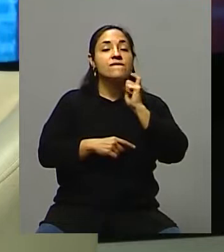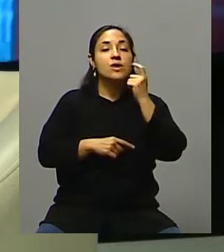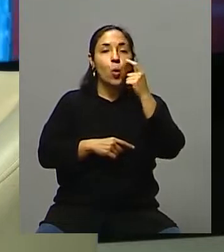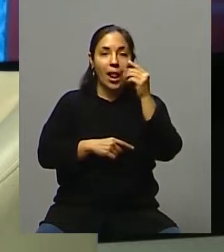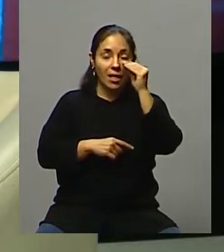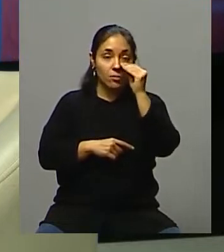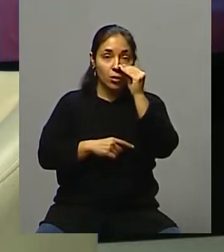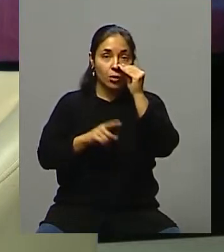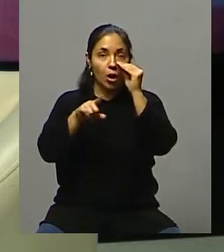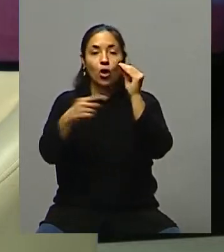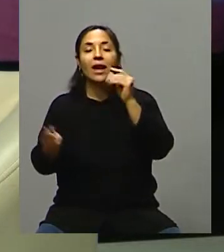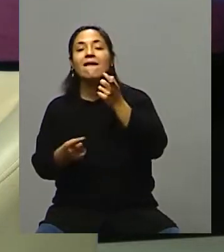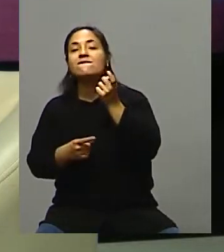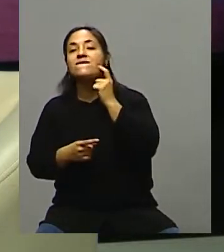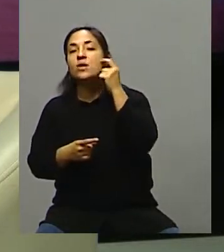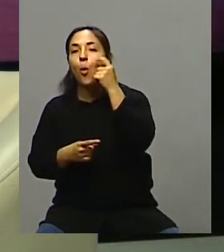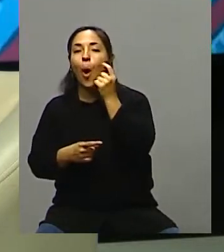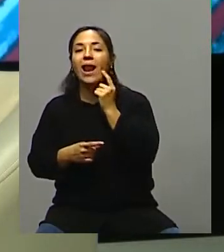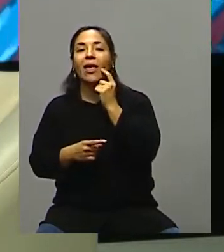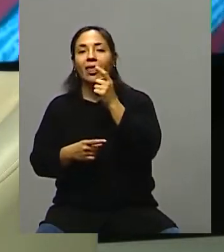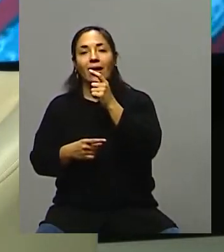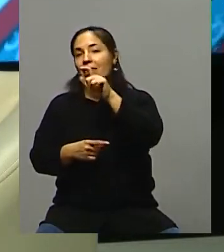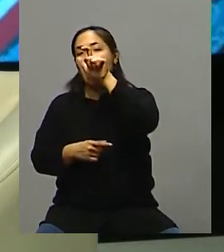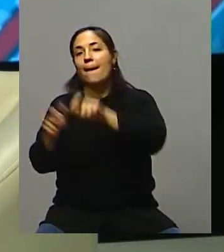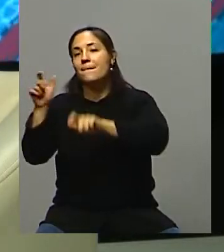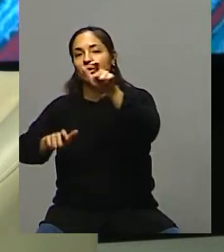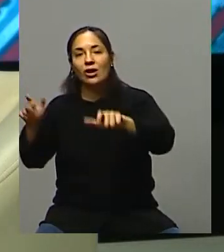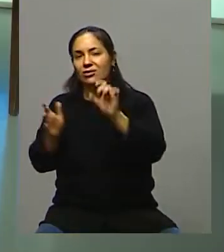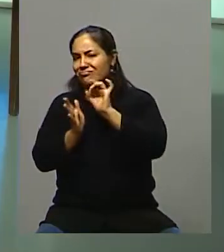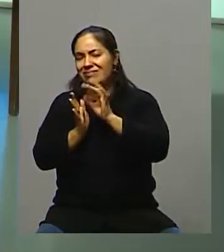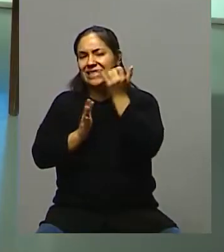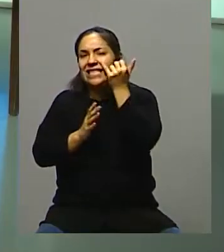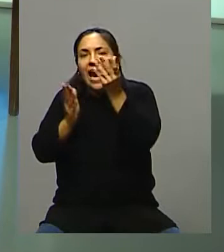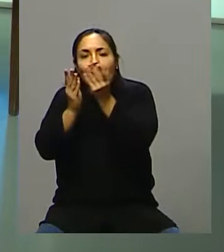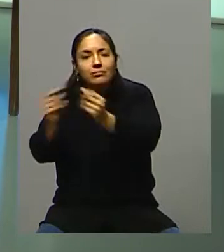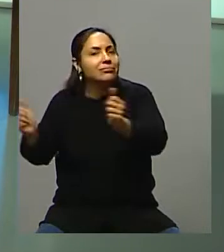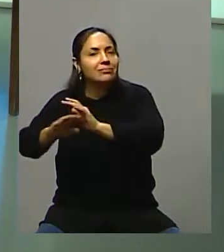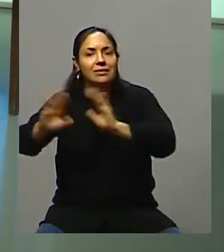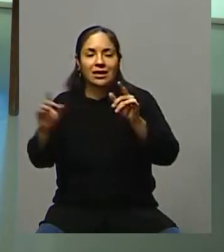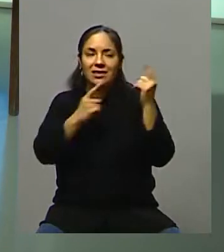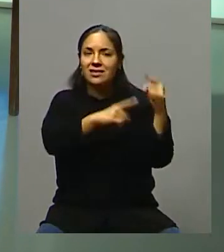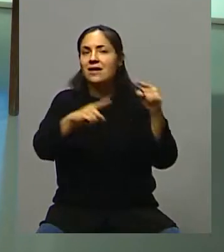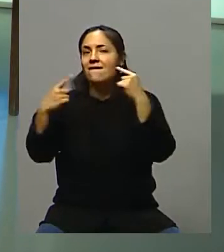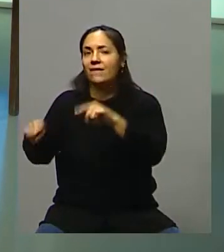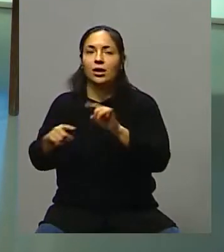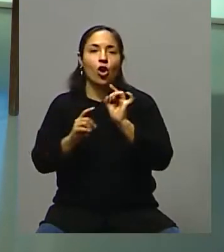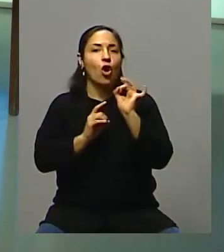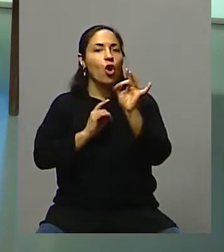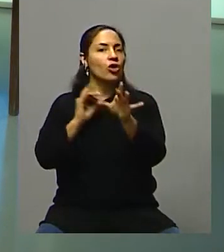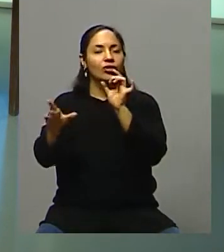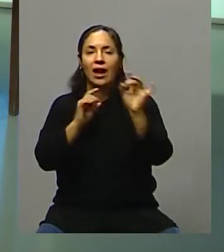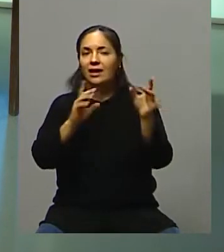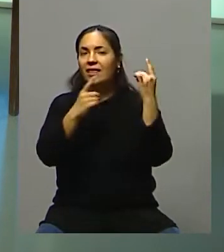viruela que fue humana y que está erradicada, ¿sí? O sea, son cosas totalmente distintas, con distinto potencial de contagio, con